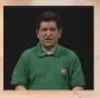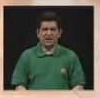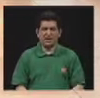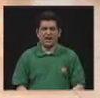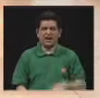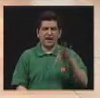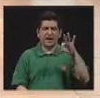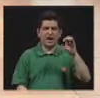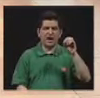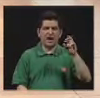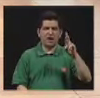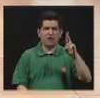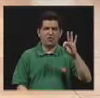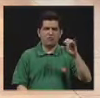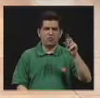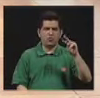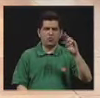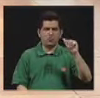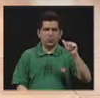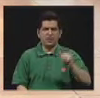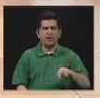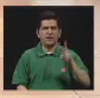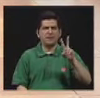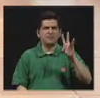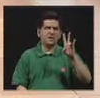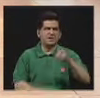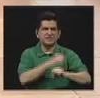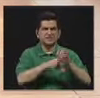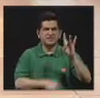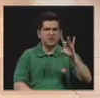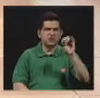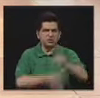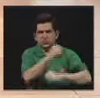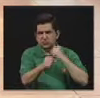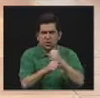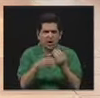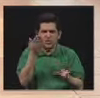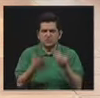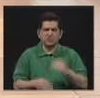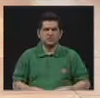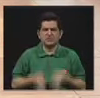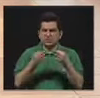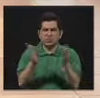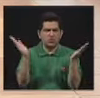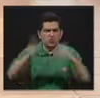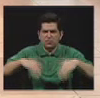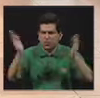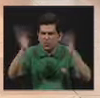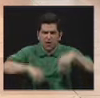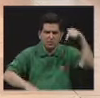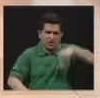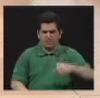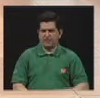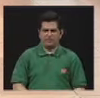hace 27, 28 años, cuando eso el negocio del turismo realmente casi ni existía. Lo que habían